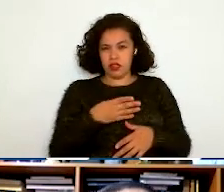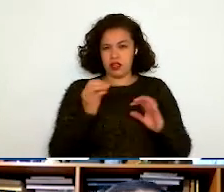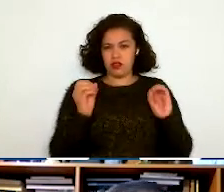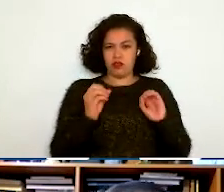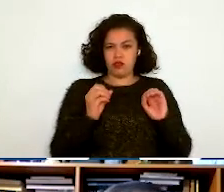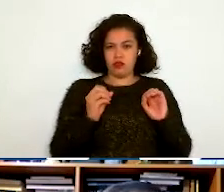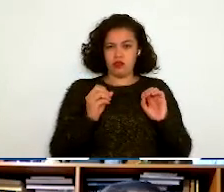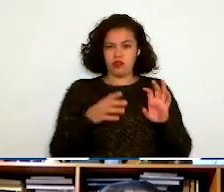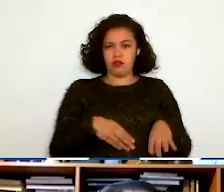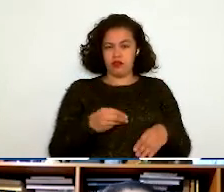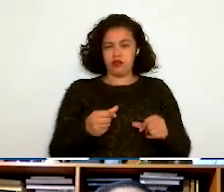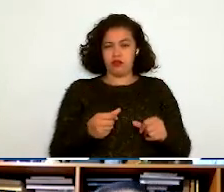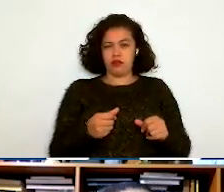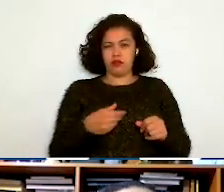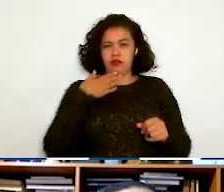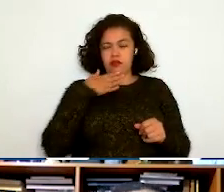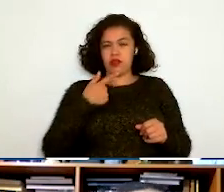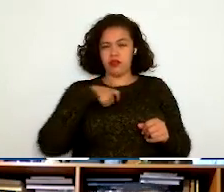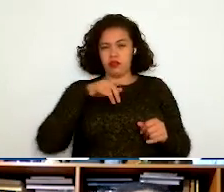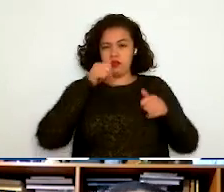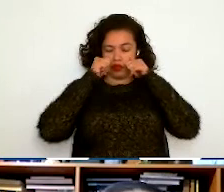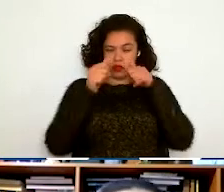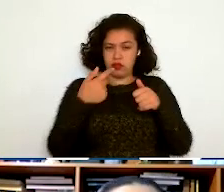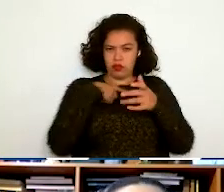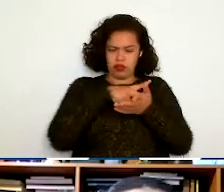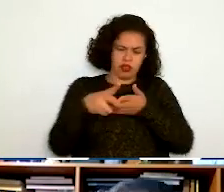buena calidad de atención, estoy vulnerando un